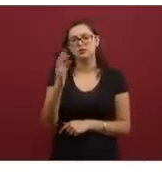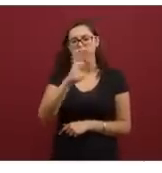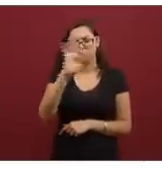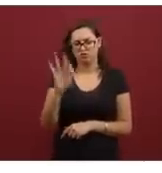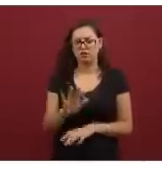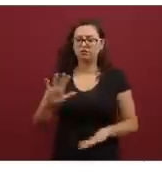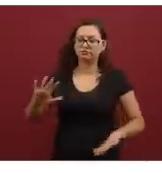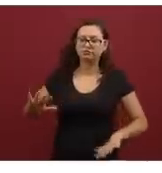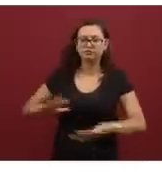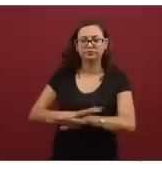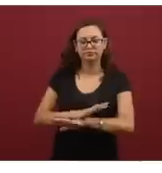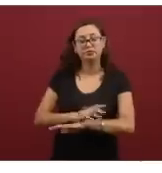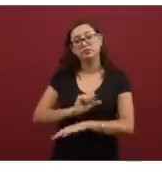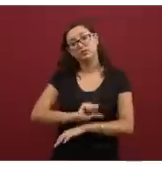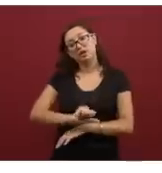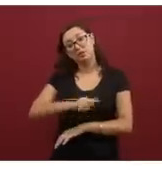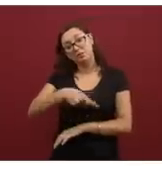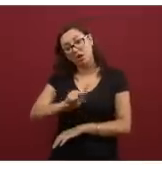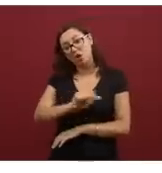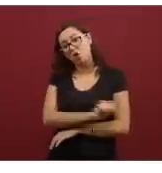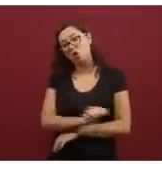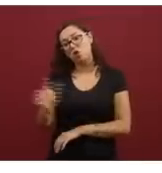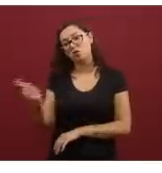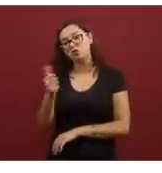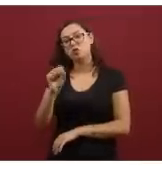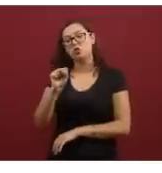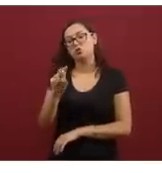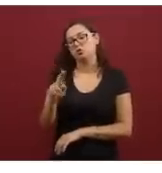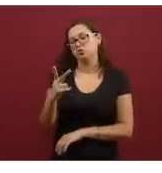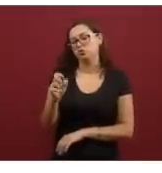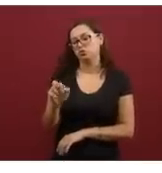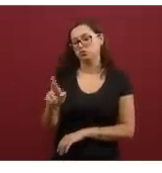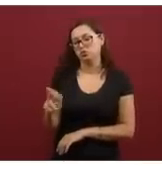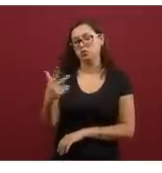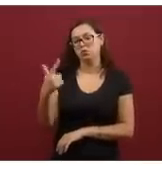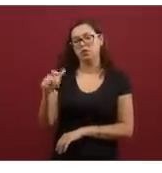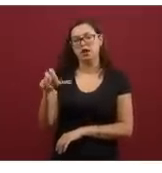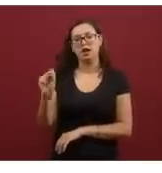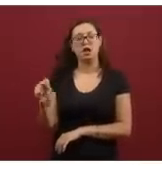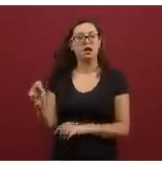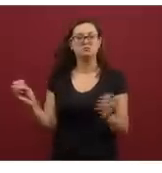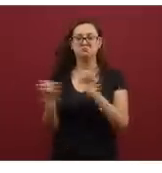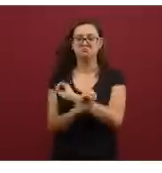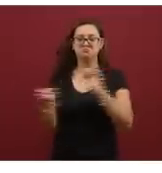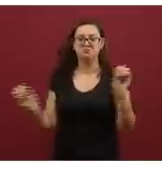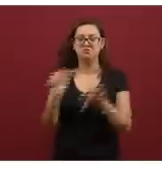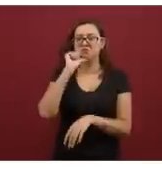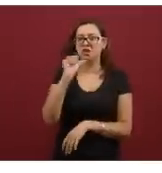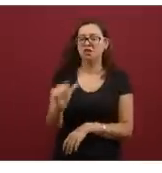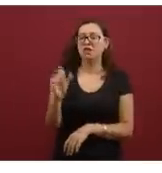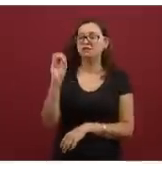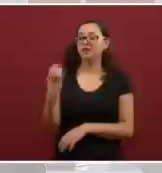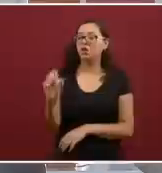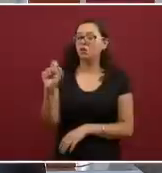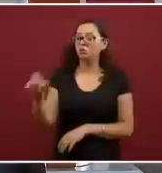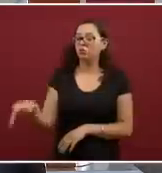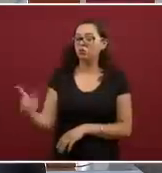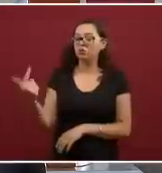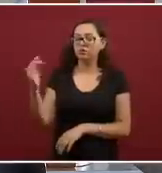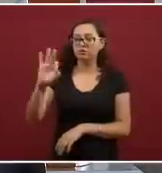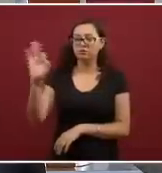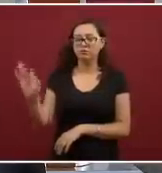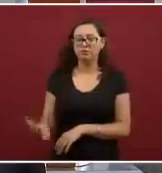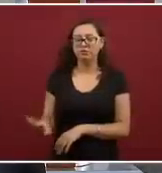25.32%, pero hay otros como Supergas, que están renovando el 0.12% de los cilindros. Y